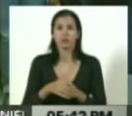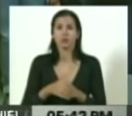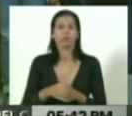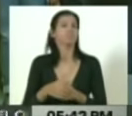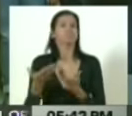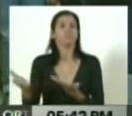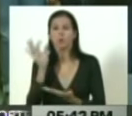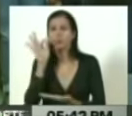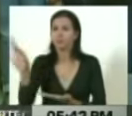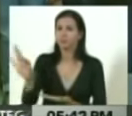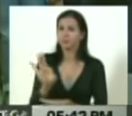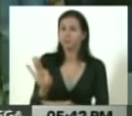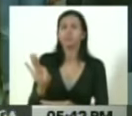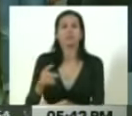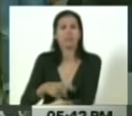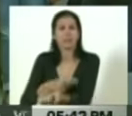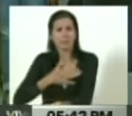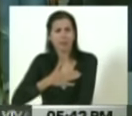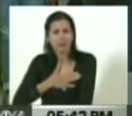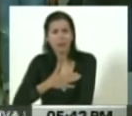compatriota, hermano,